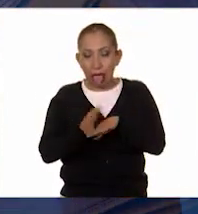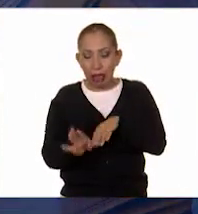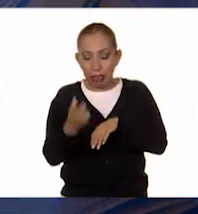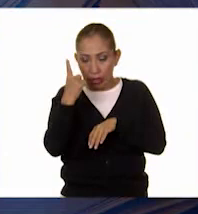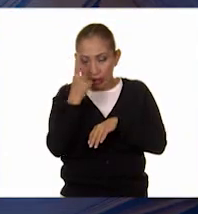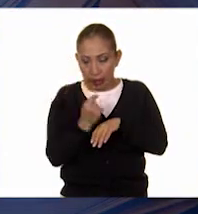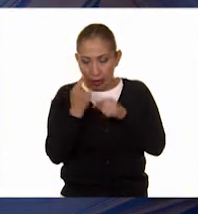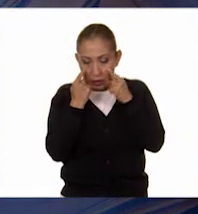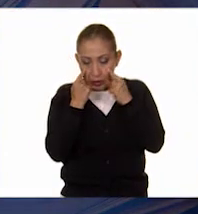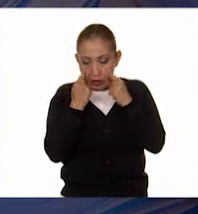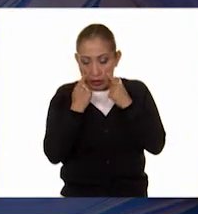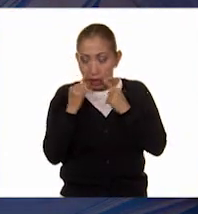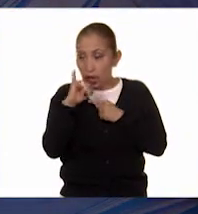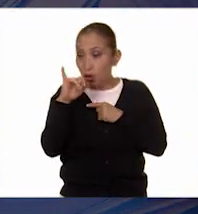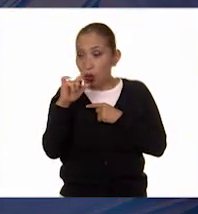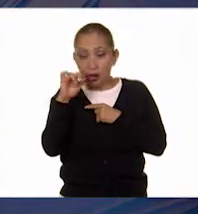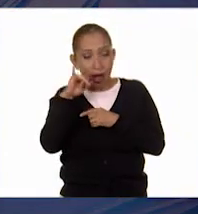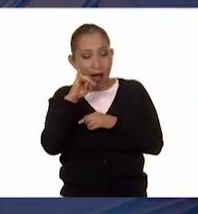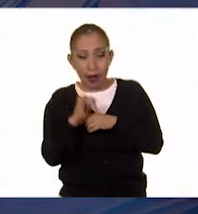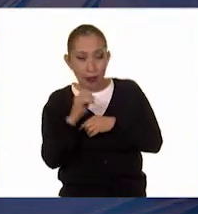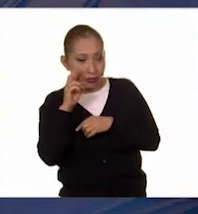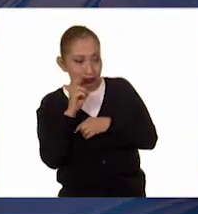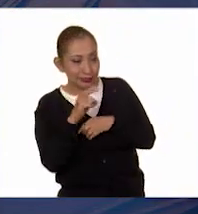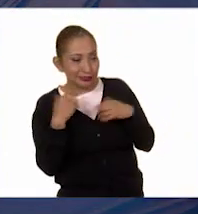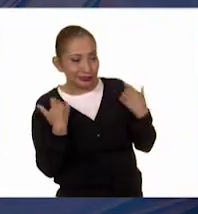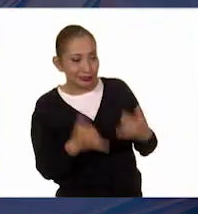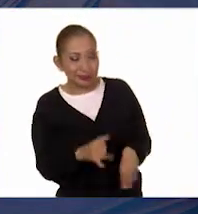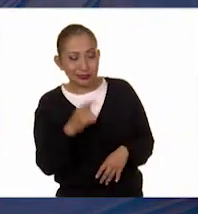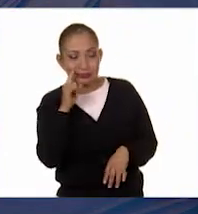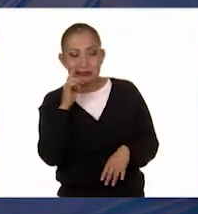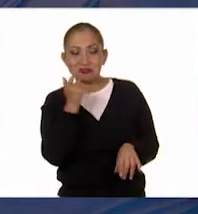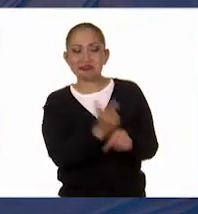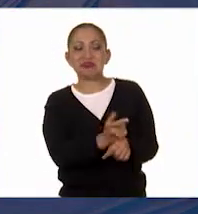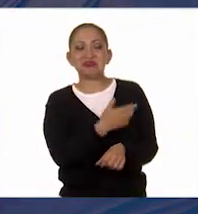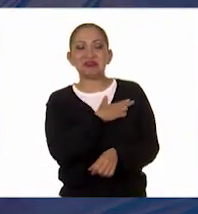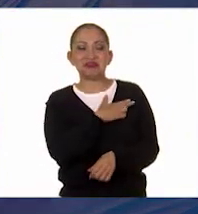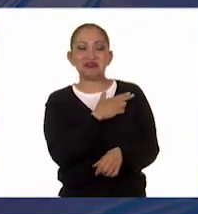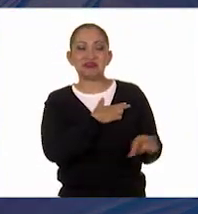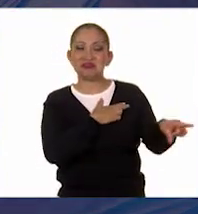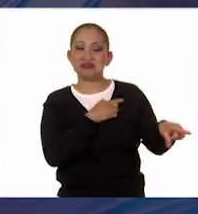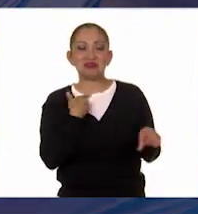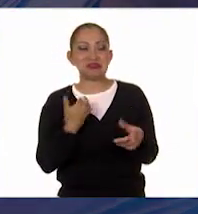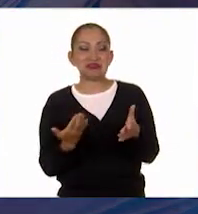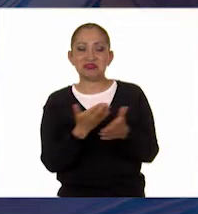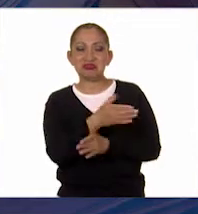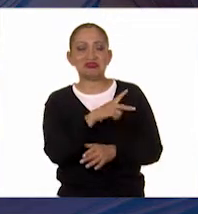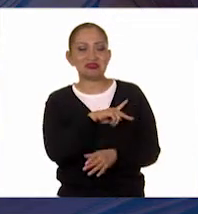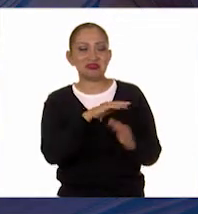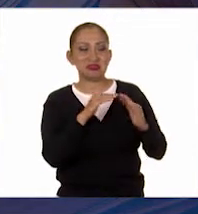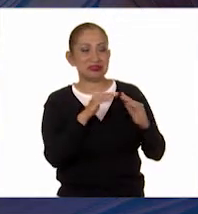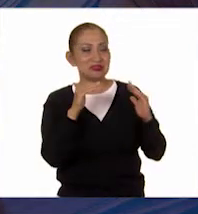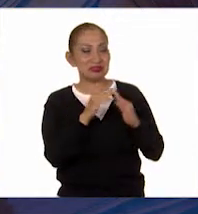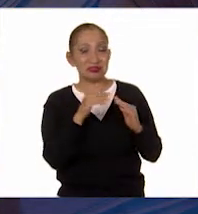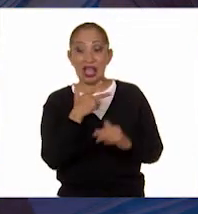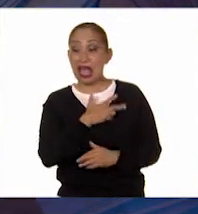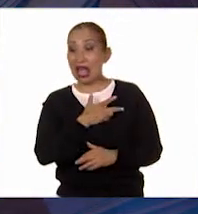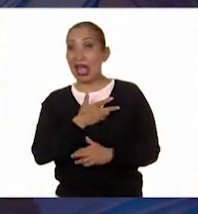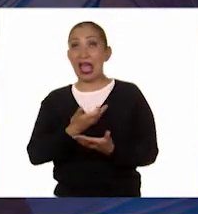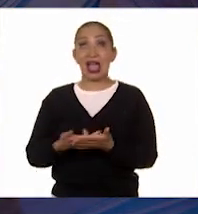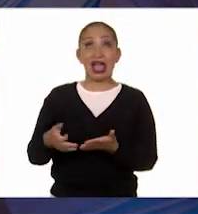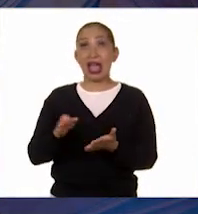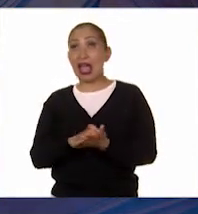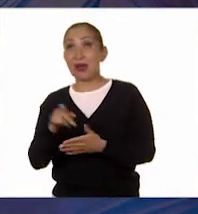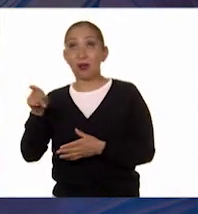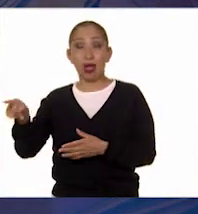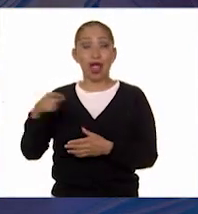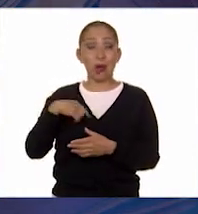con lágrimas que Julia nunca debió haber visto en tus ojos porque demostraban que eras el huérfano y el intruso, no el héroe de Ayo Wajima